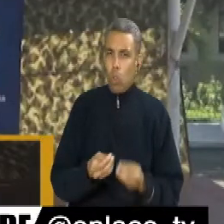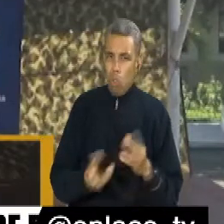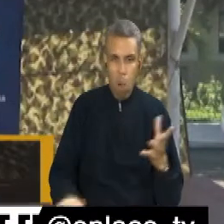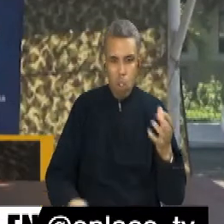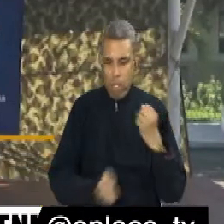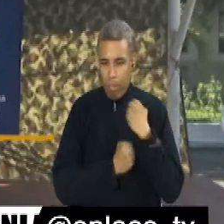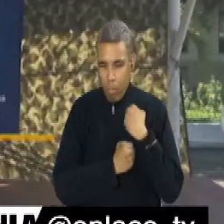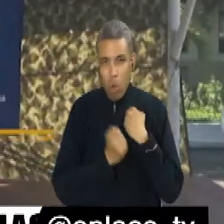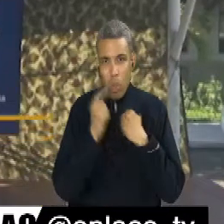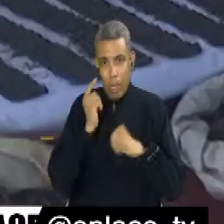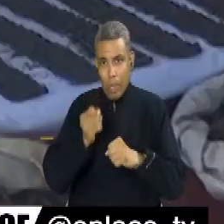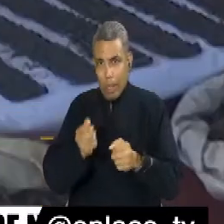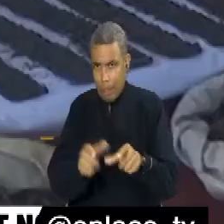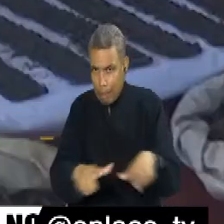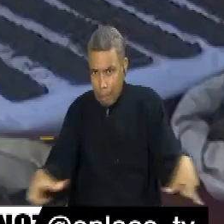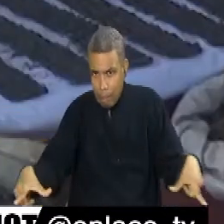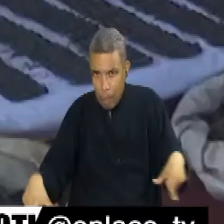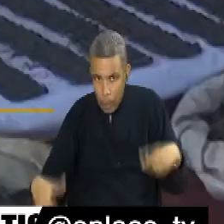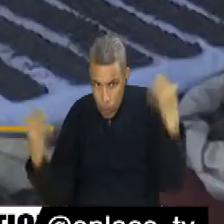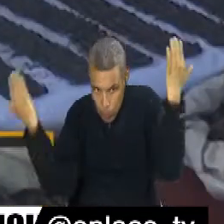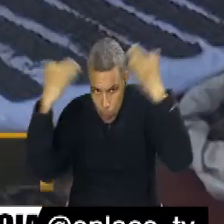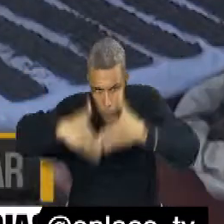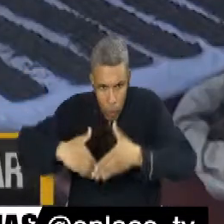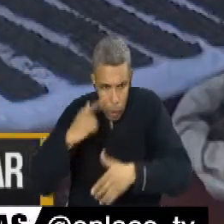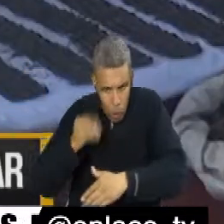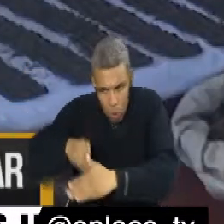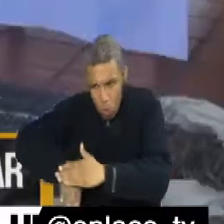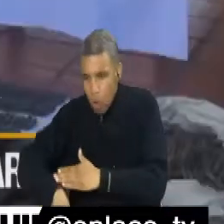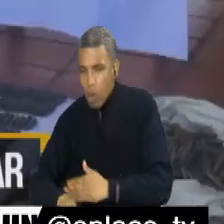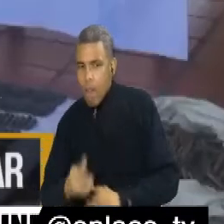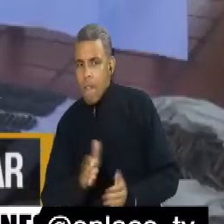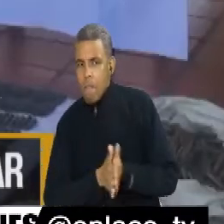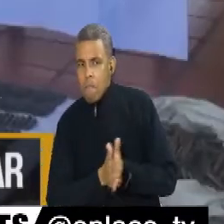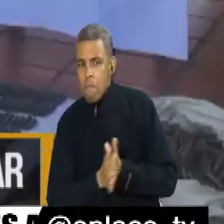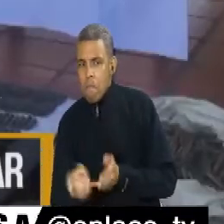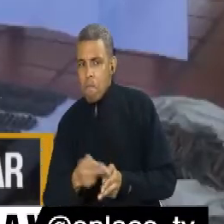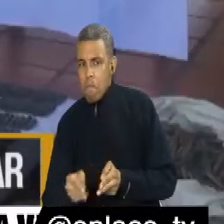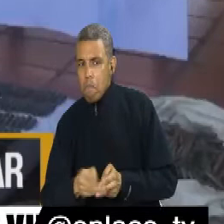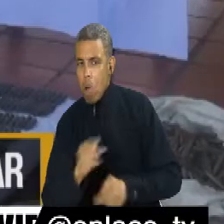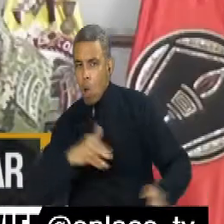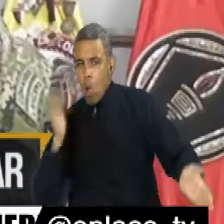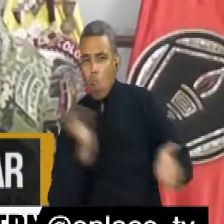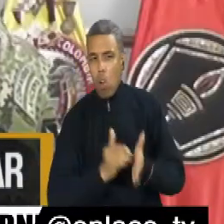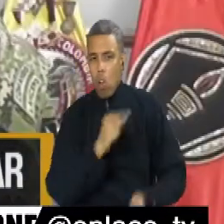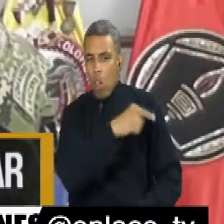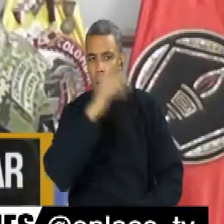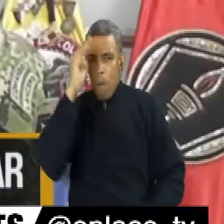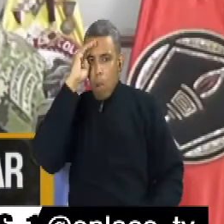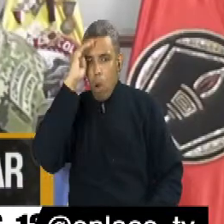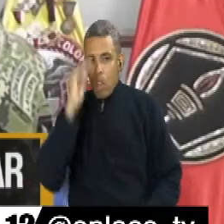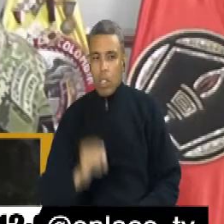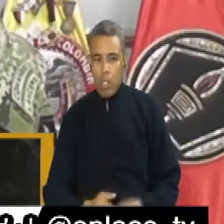eran usados por el grupo guerrillero para realizar atentados contra la población civil y la fuerza pública. En el lugar se encontró un total